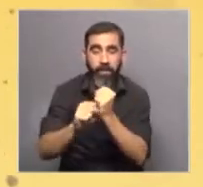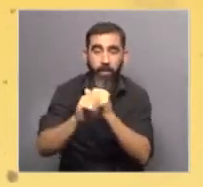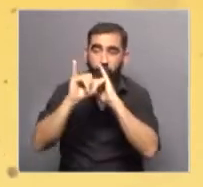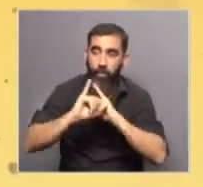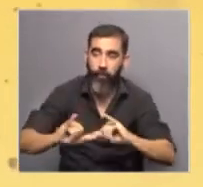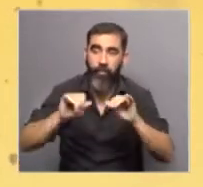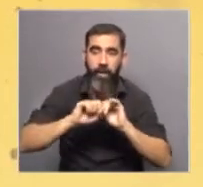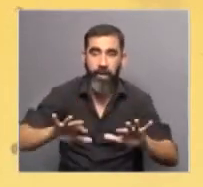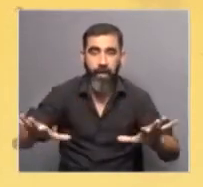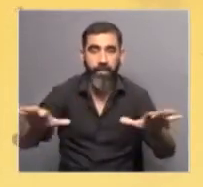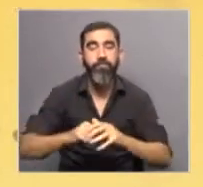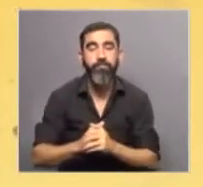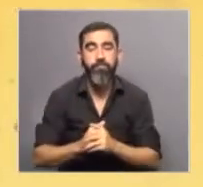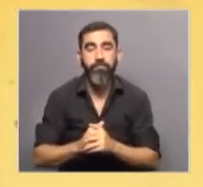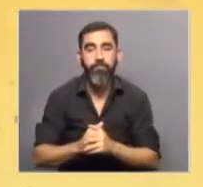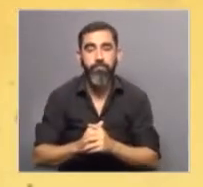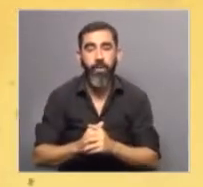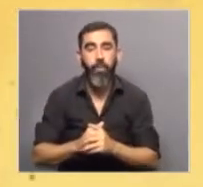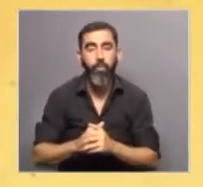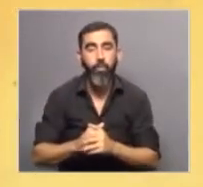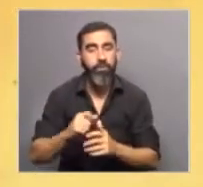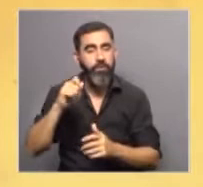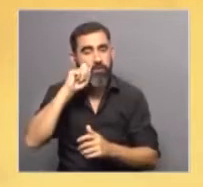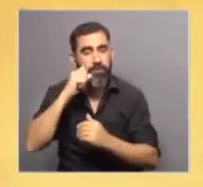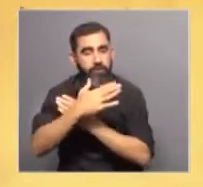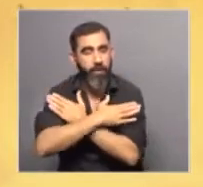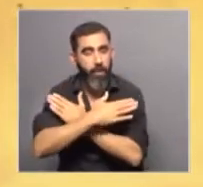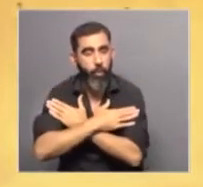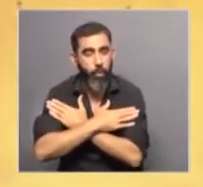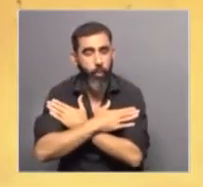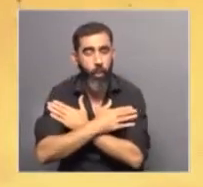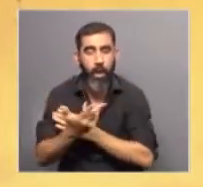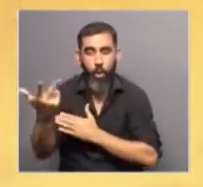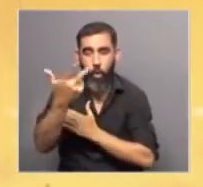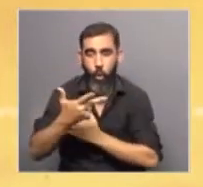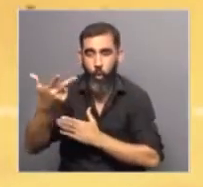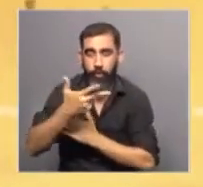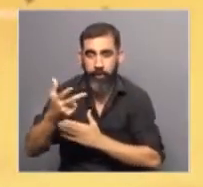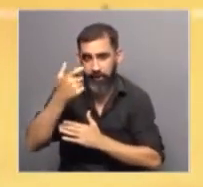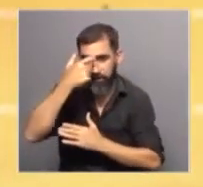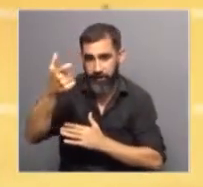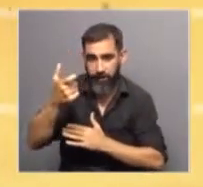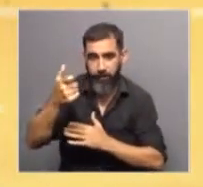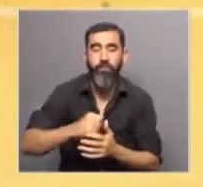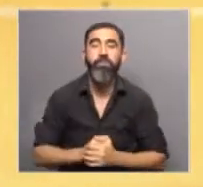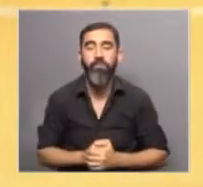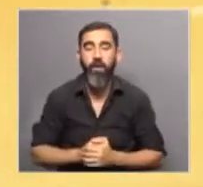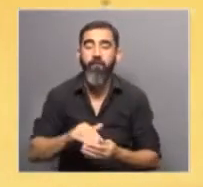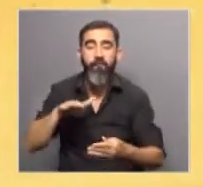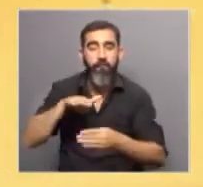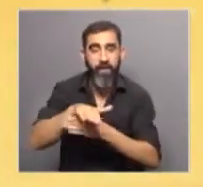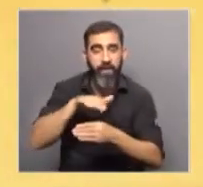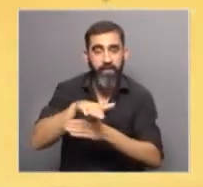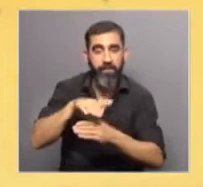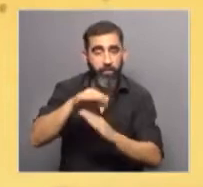red. Les quiero enviar un caluroso saludo a Gustavo, Alexandra y Daniela,